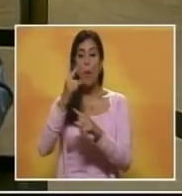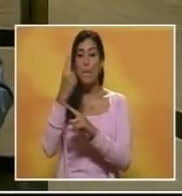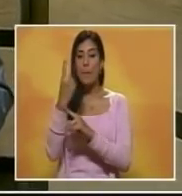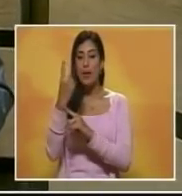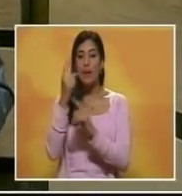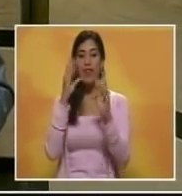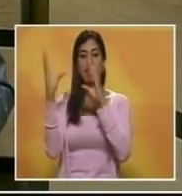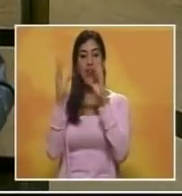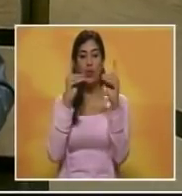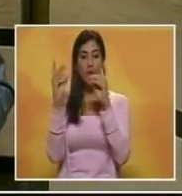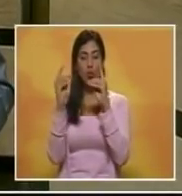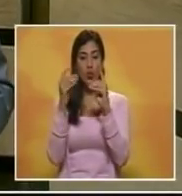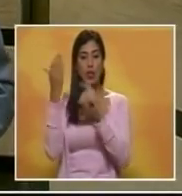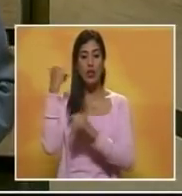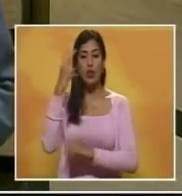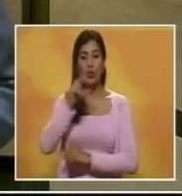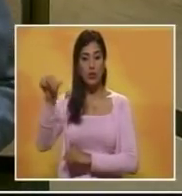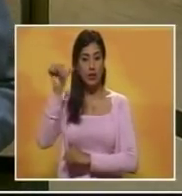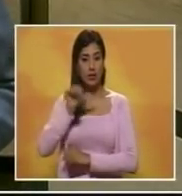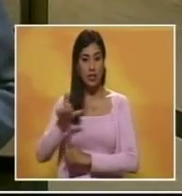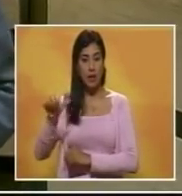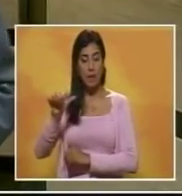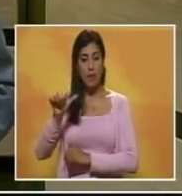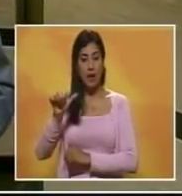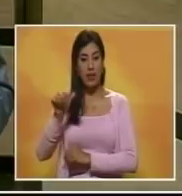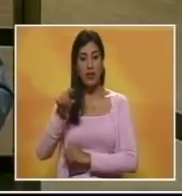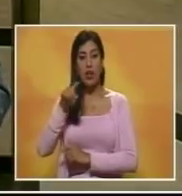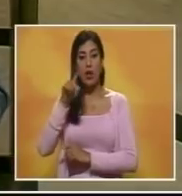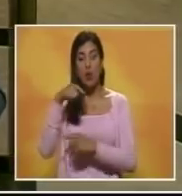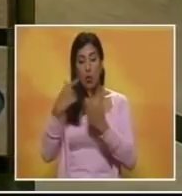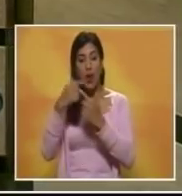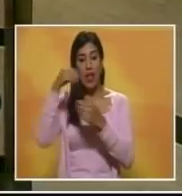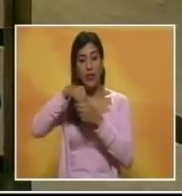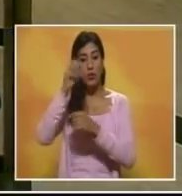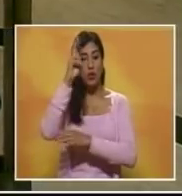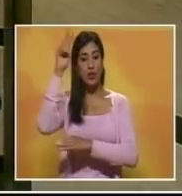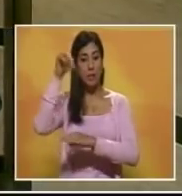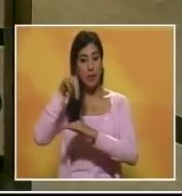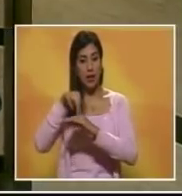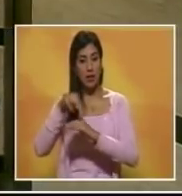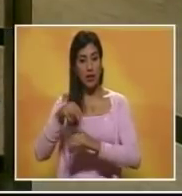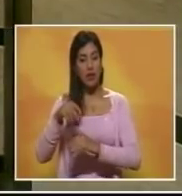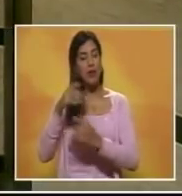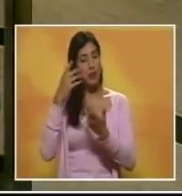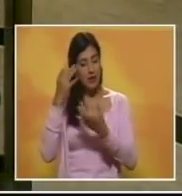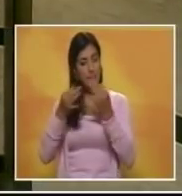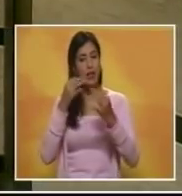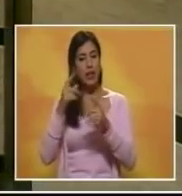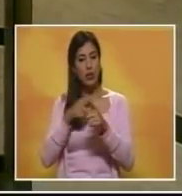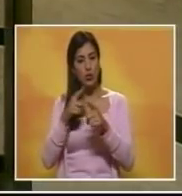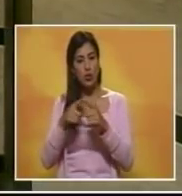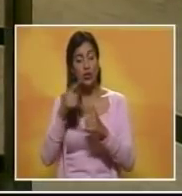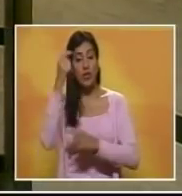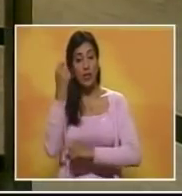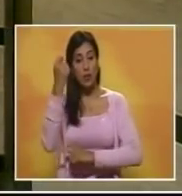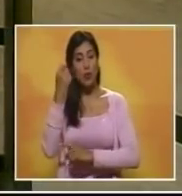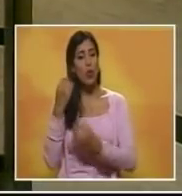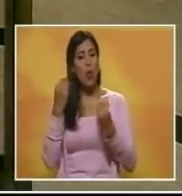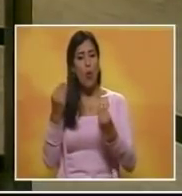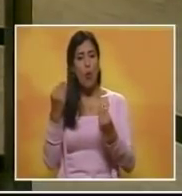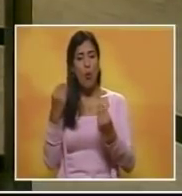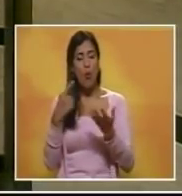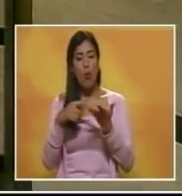primera discusión hace 2 semanas en la plenaria de la Asamblea Nacional. Expresaba entonces el diputado cuáles